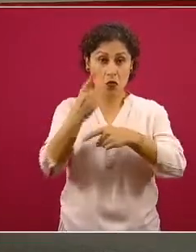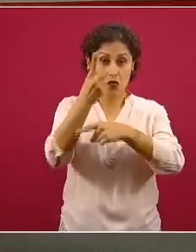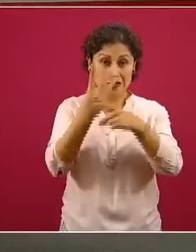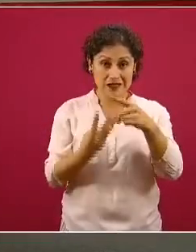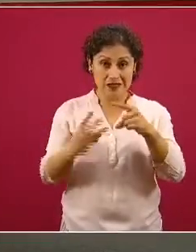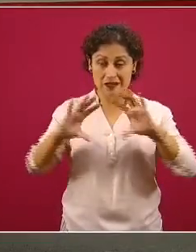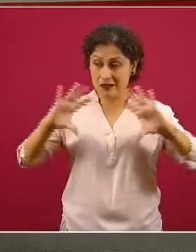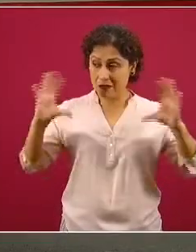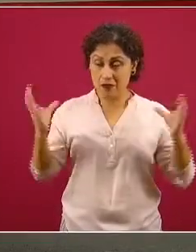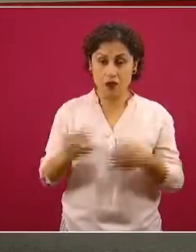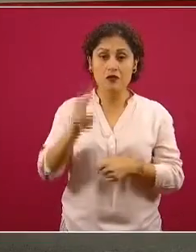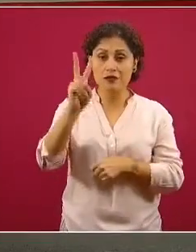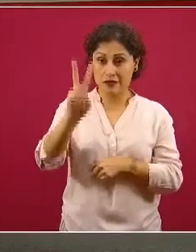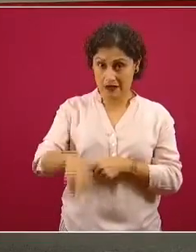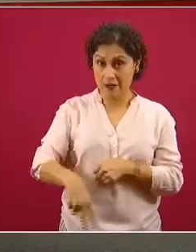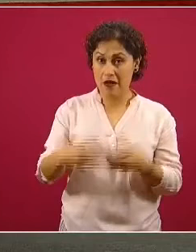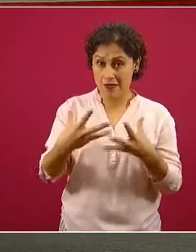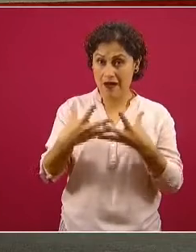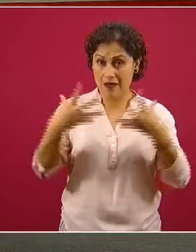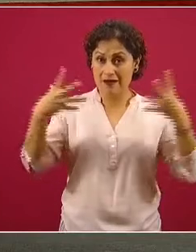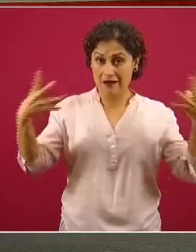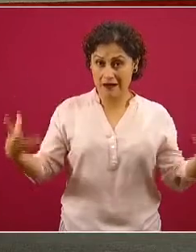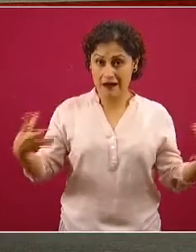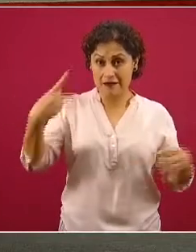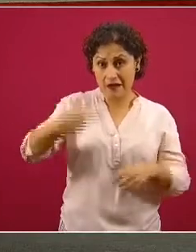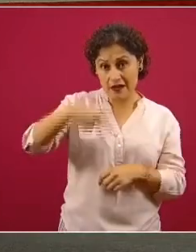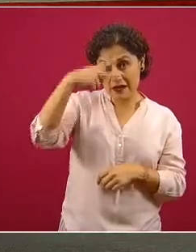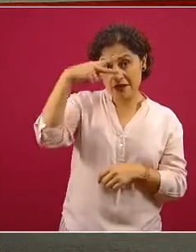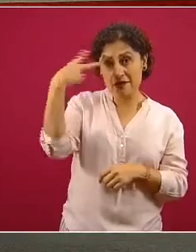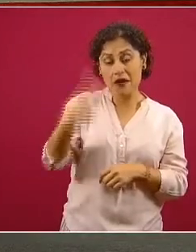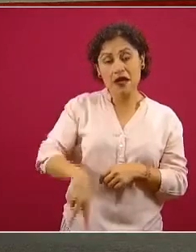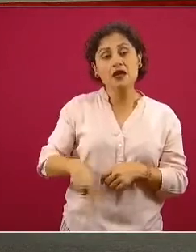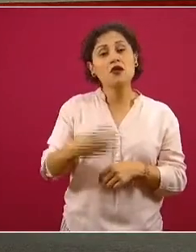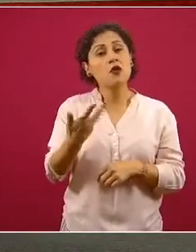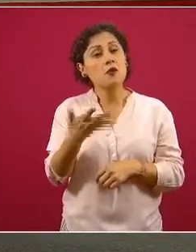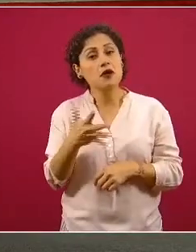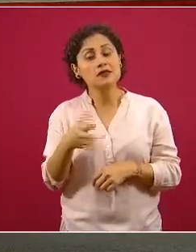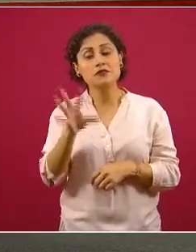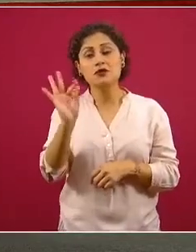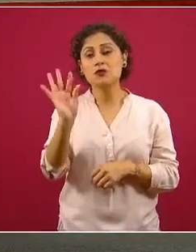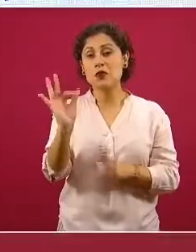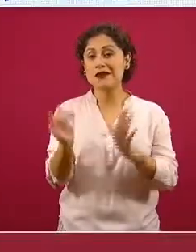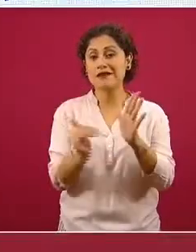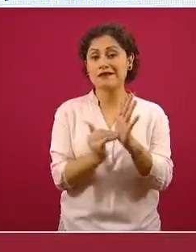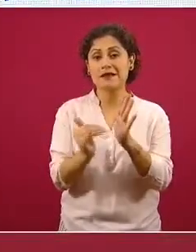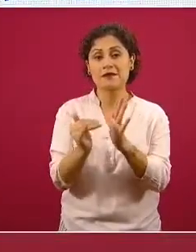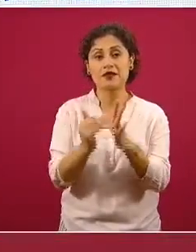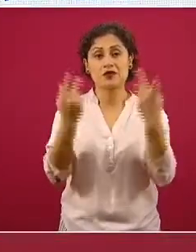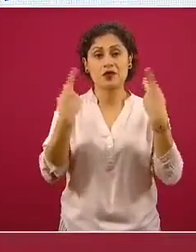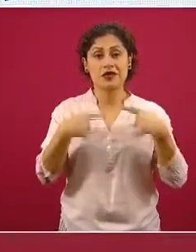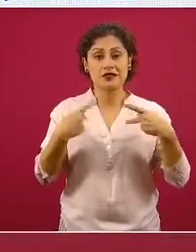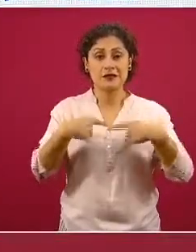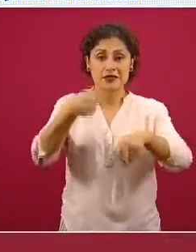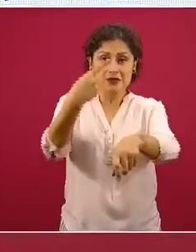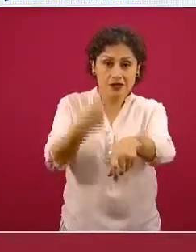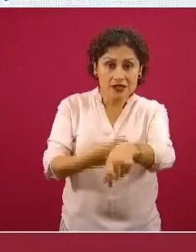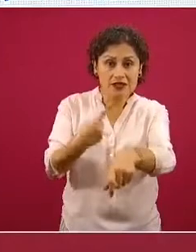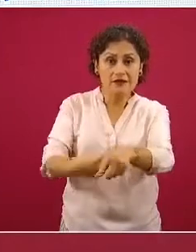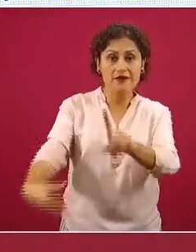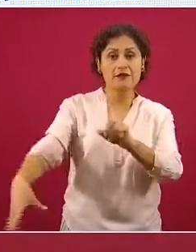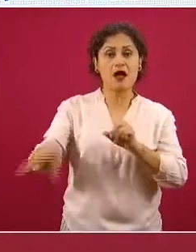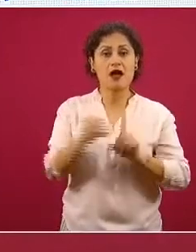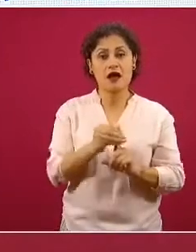es. Si lo vemos en México, estamos hablando de 40 millones de personas que se infectan con el virus